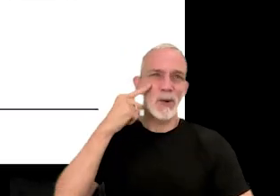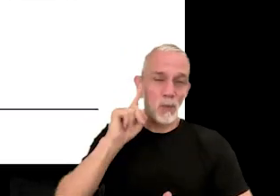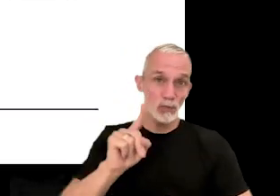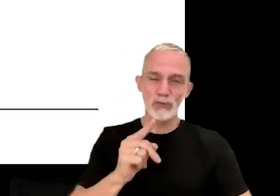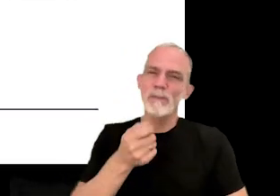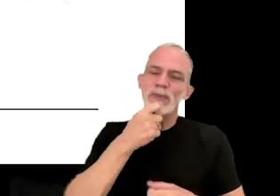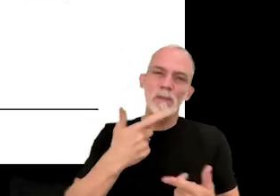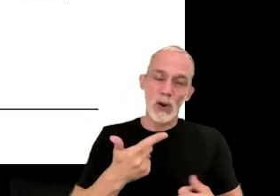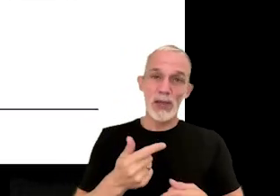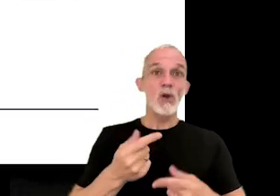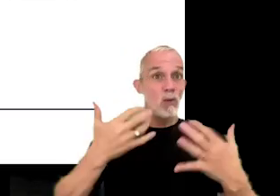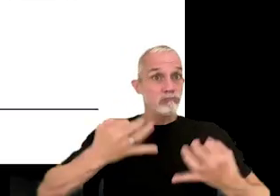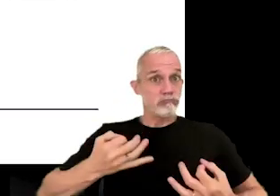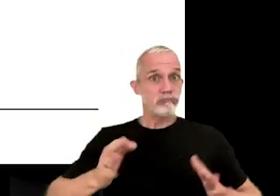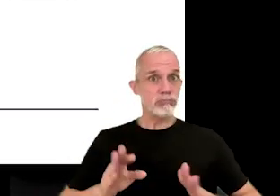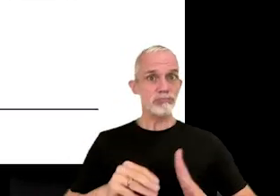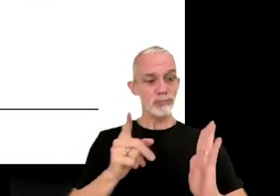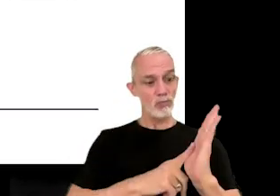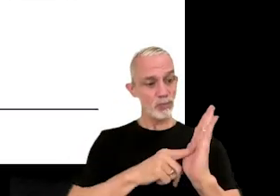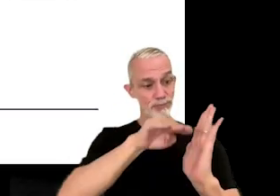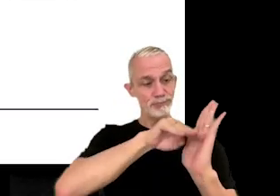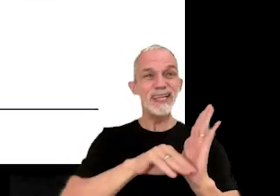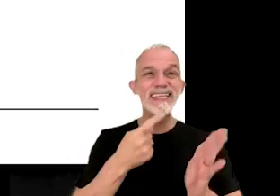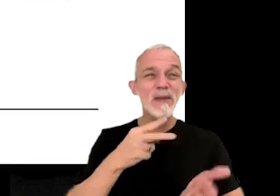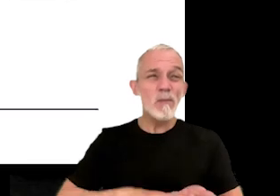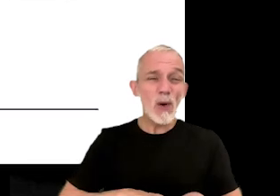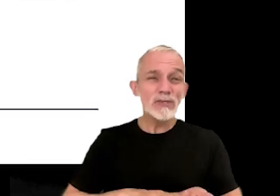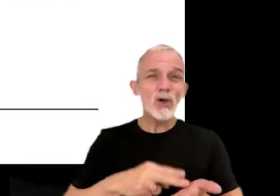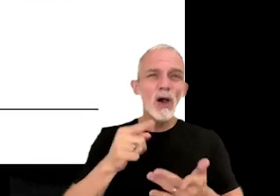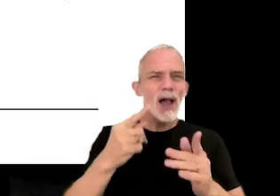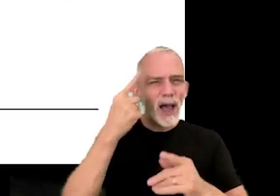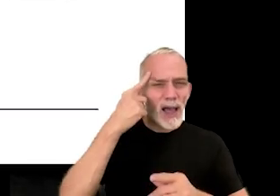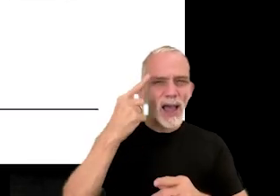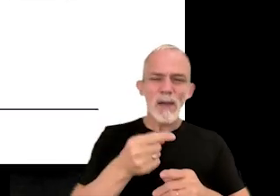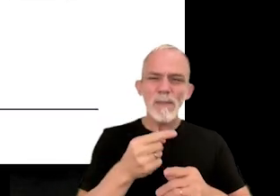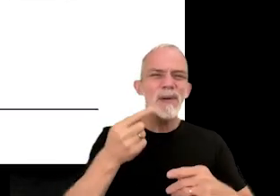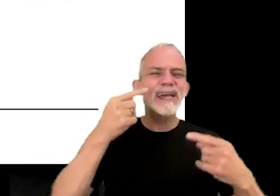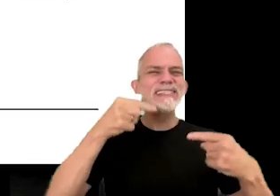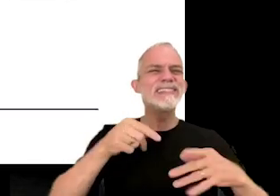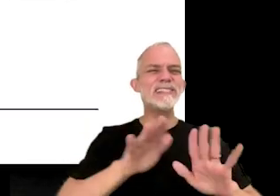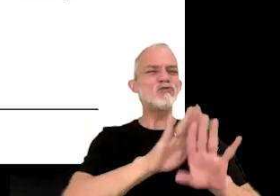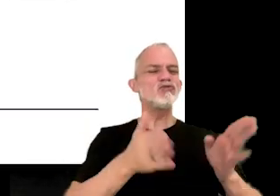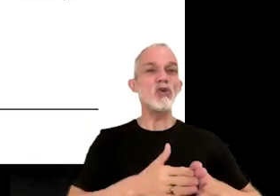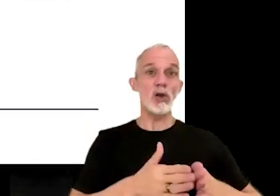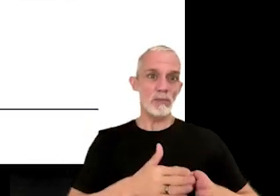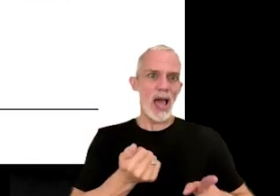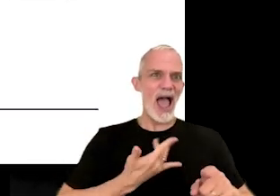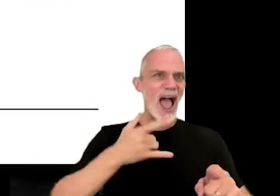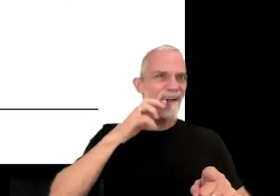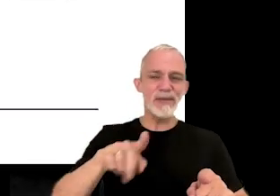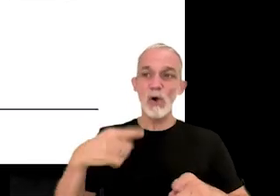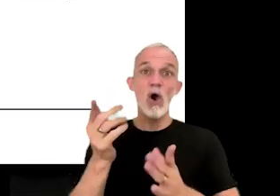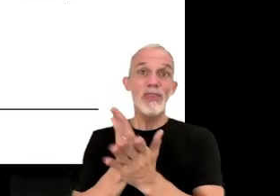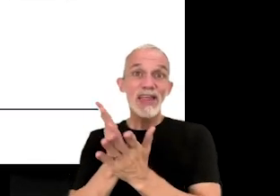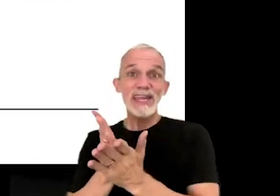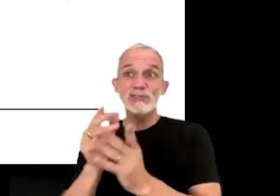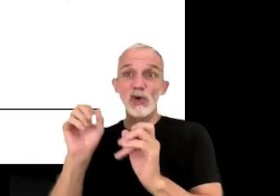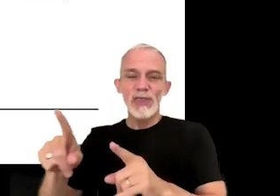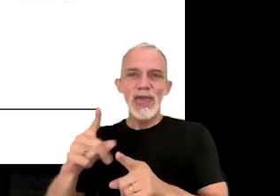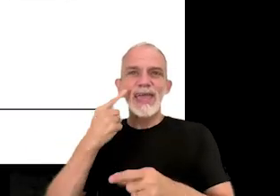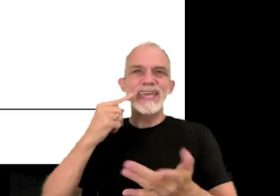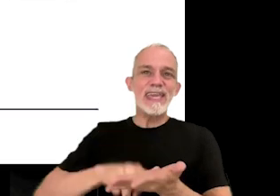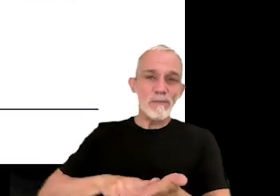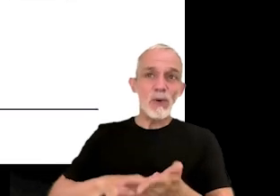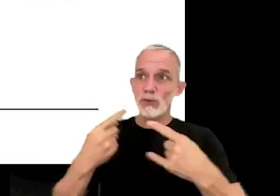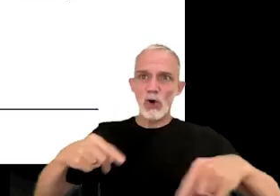es legítimo que las normas tributarias creen conceptos e instituciones propias o que el derecho tributario adopte conceptos e instituciones del